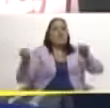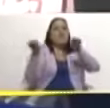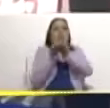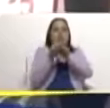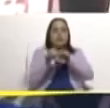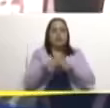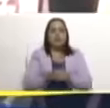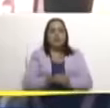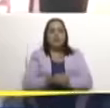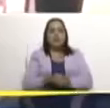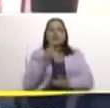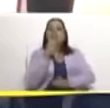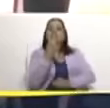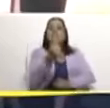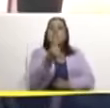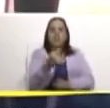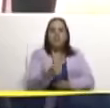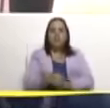para decir